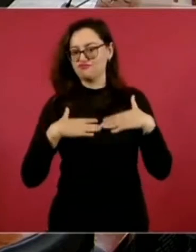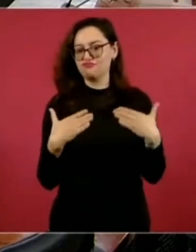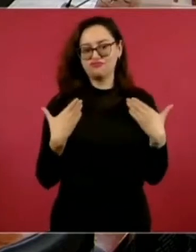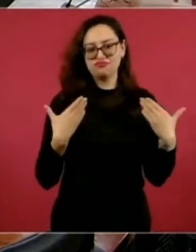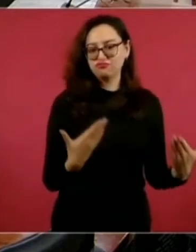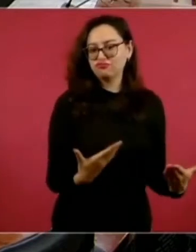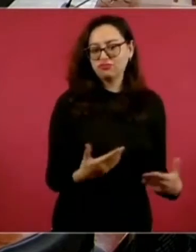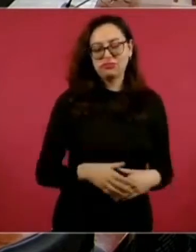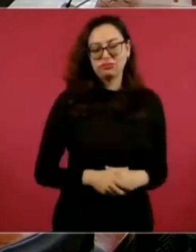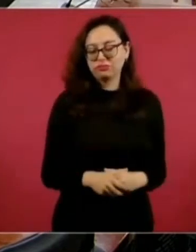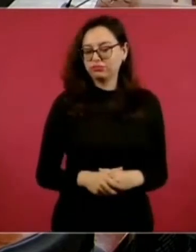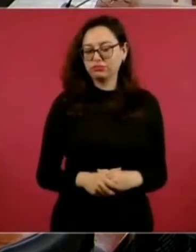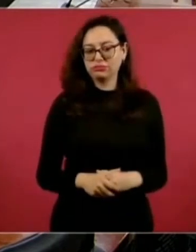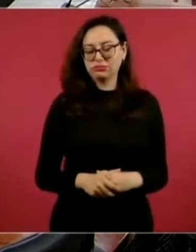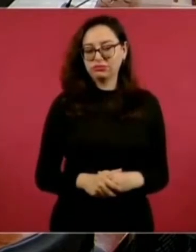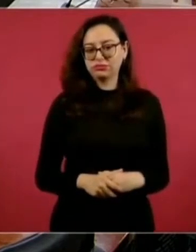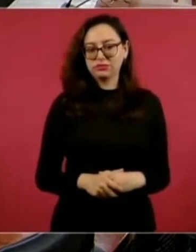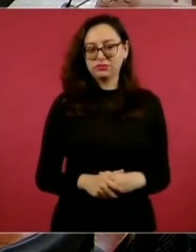que es